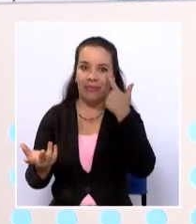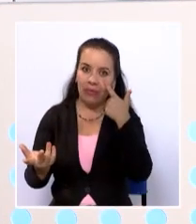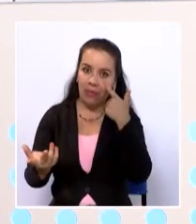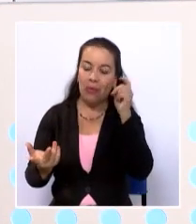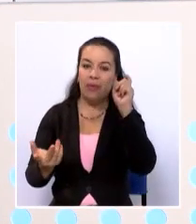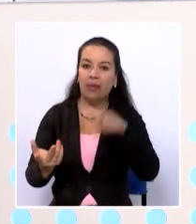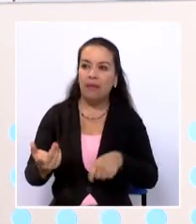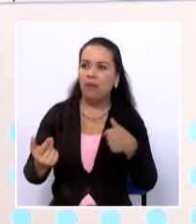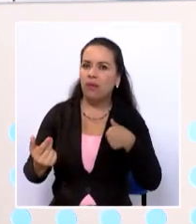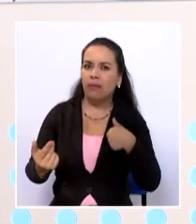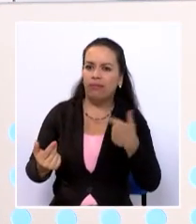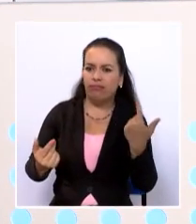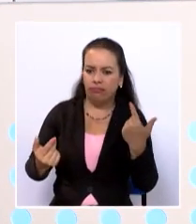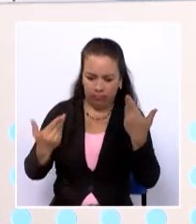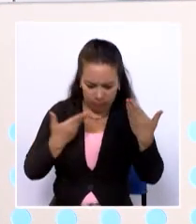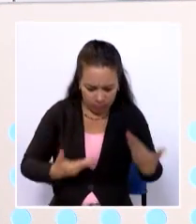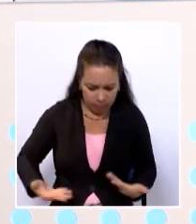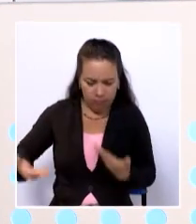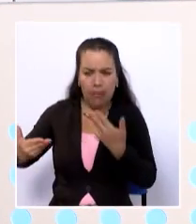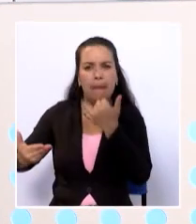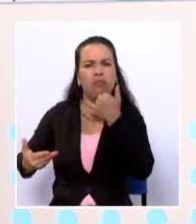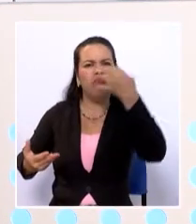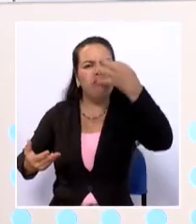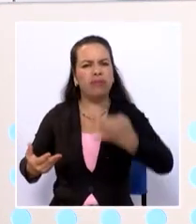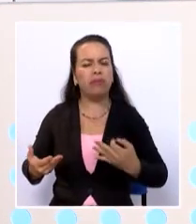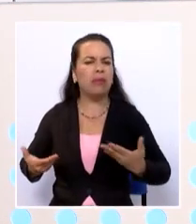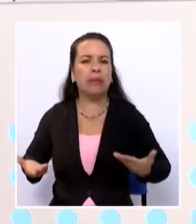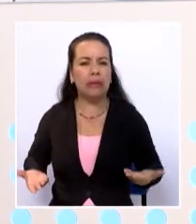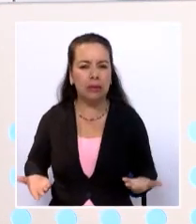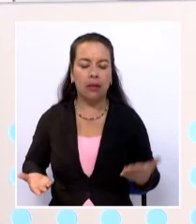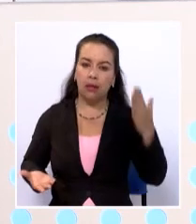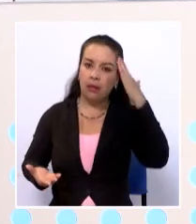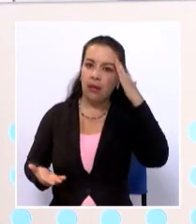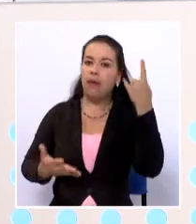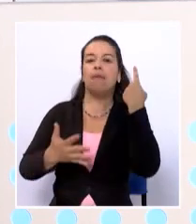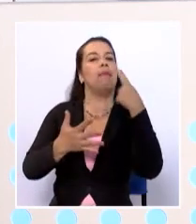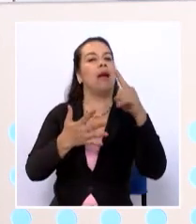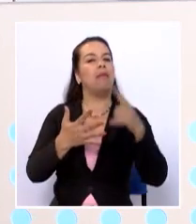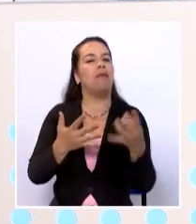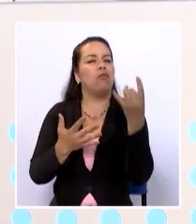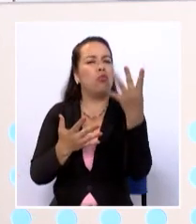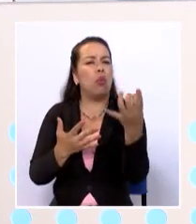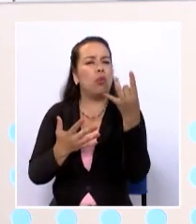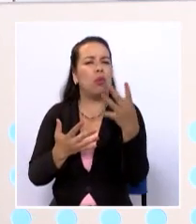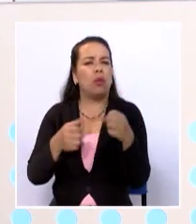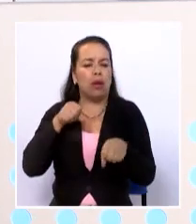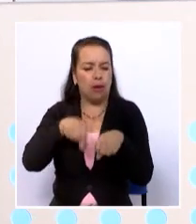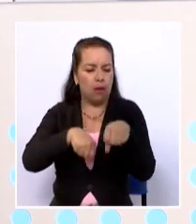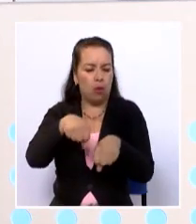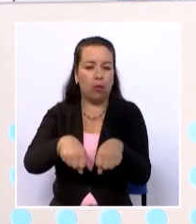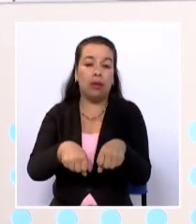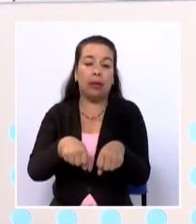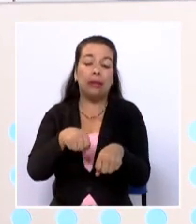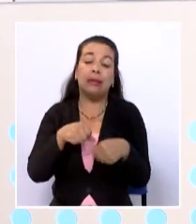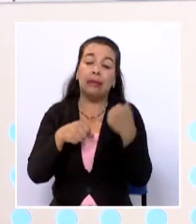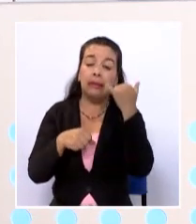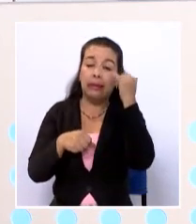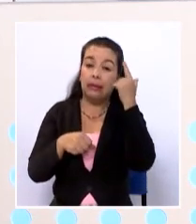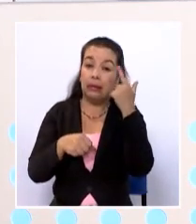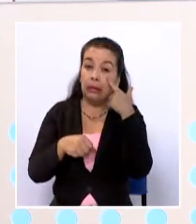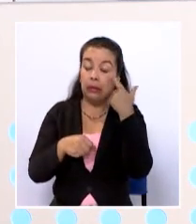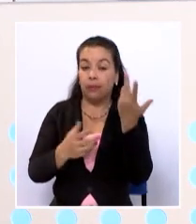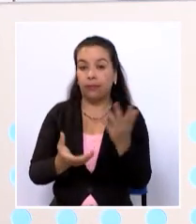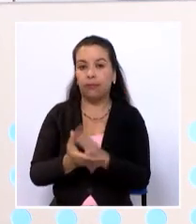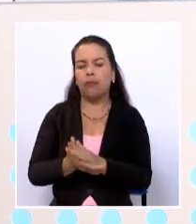es lo que está sucediendo porque como lo dice usted múltiples las causas del dolor de rodilla se puede confundir bastante desde ahí es donde de pronto